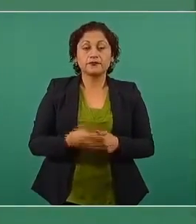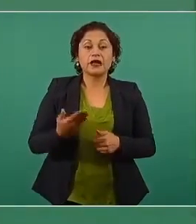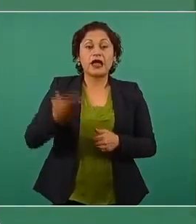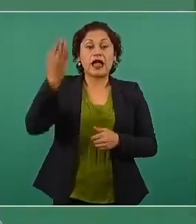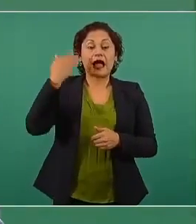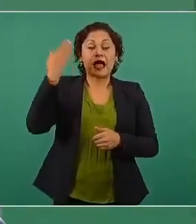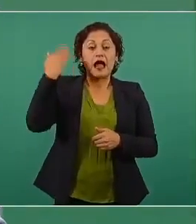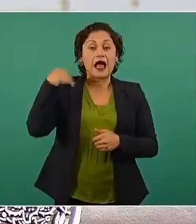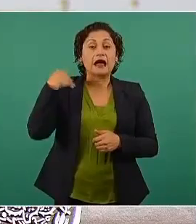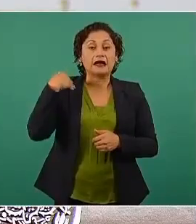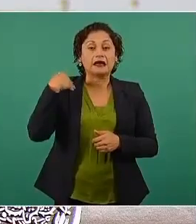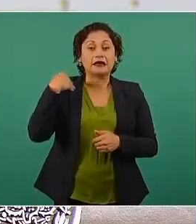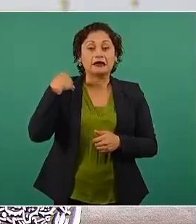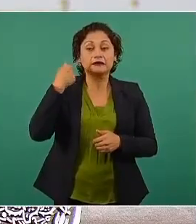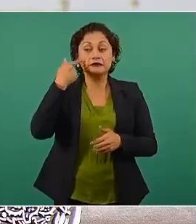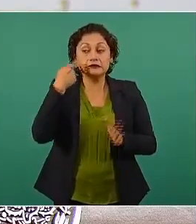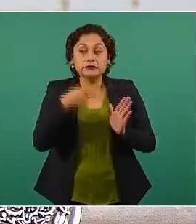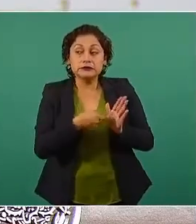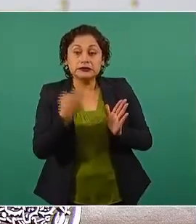aquí